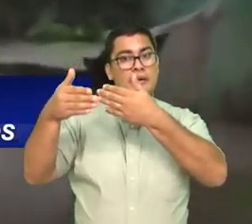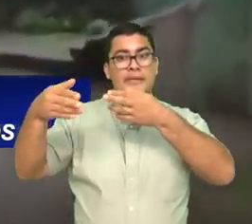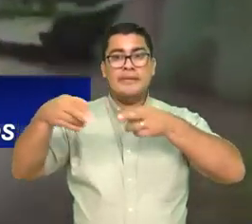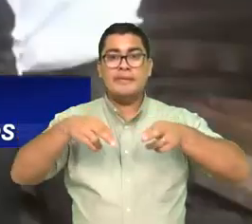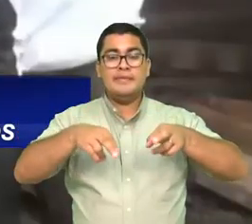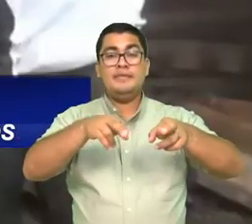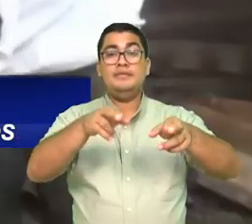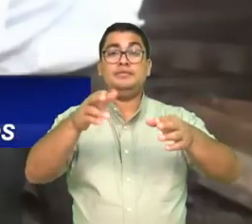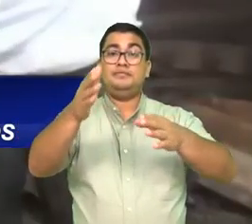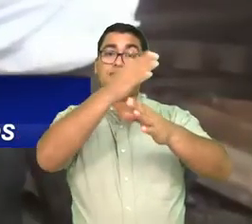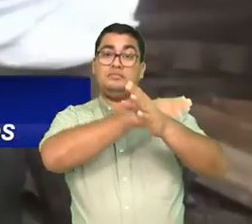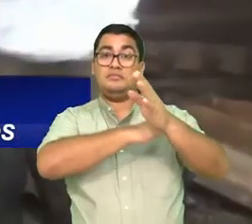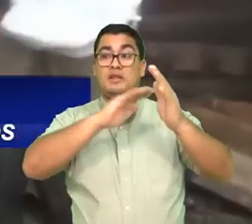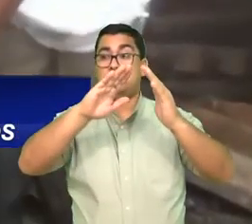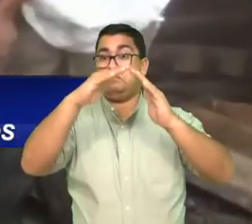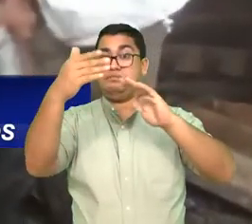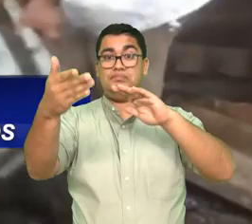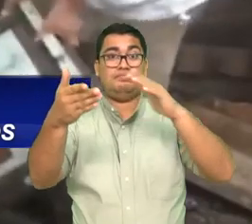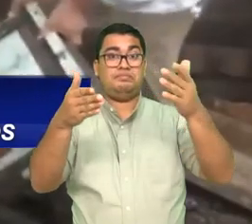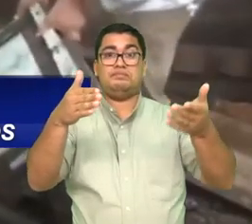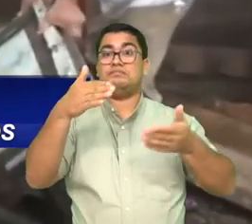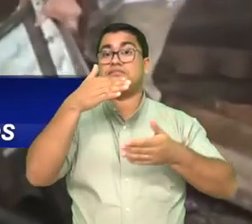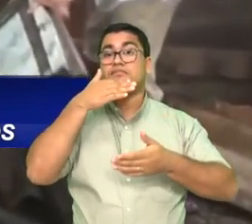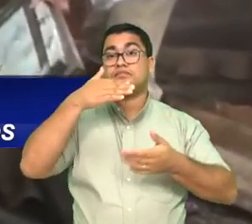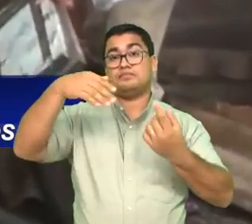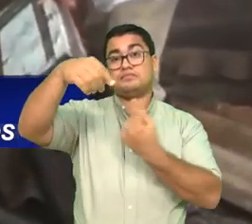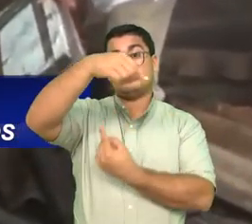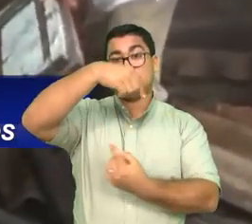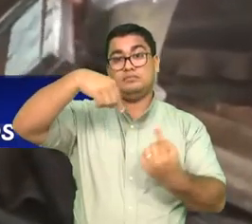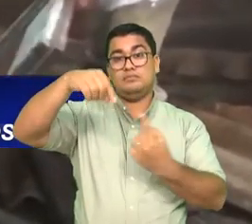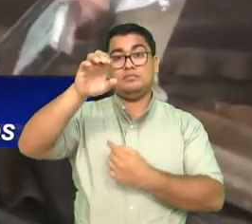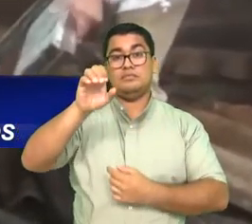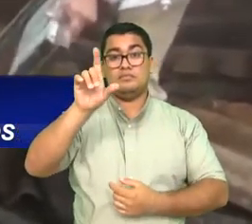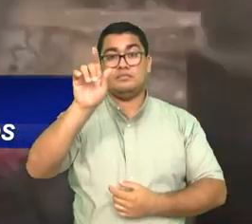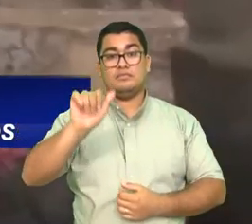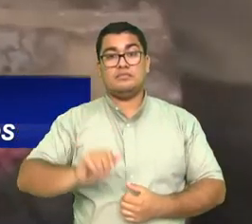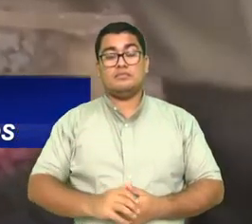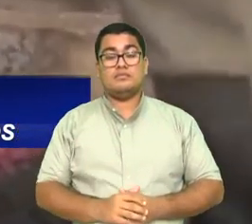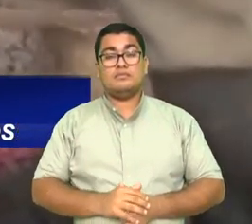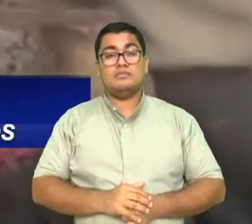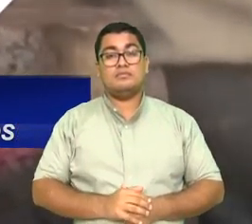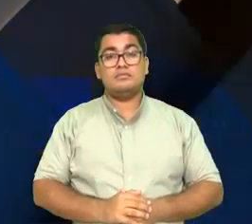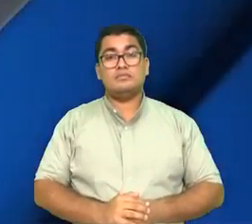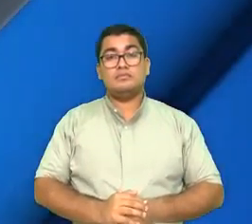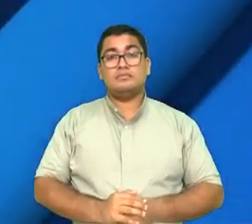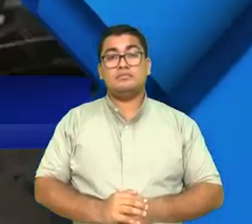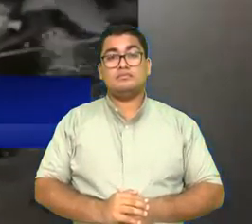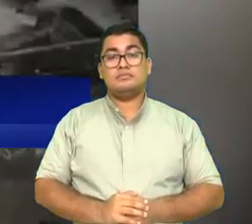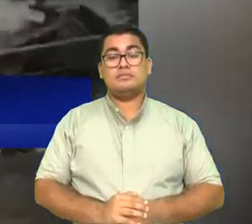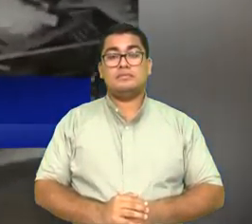daños sufridos en infraestructura por el impacto del huracán ETA.